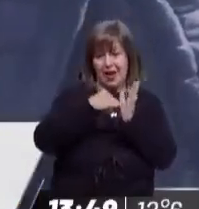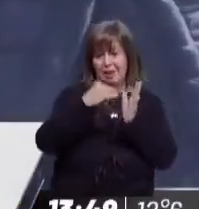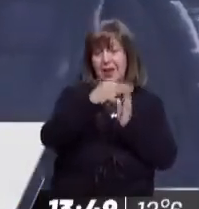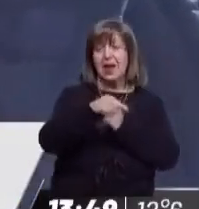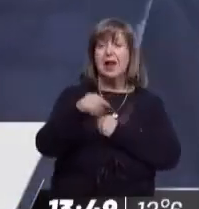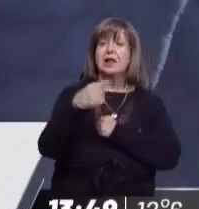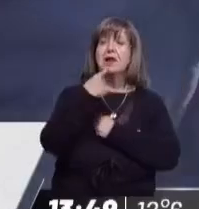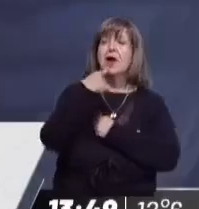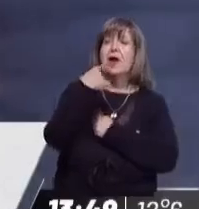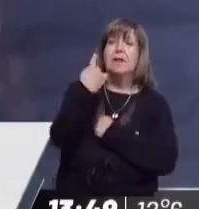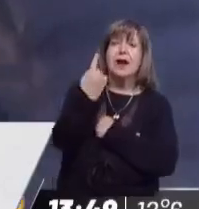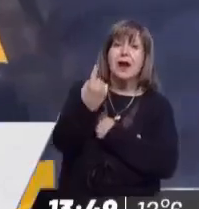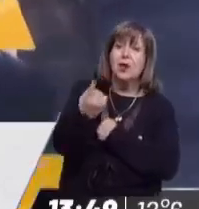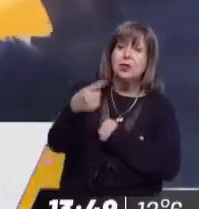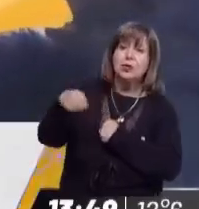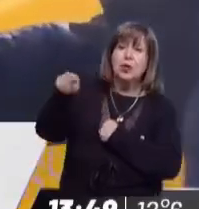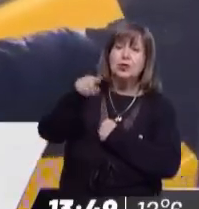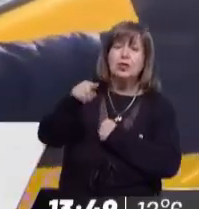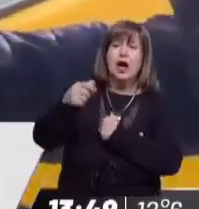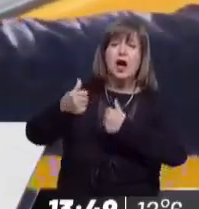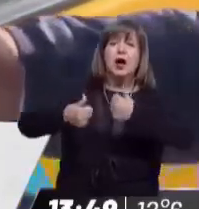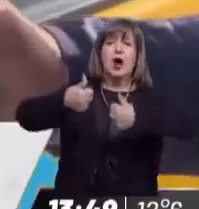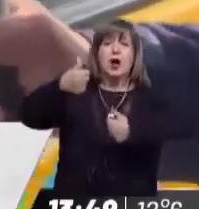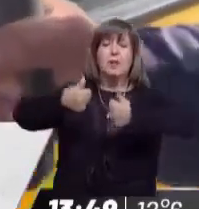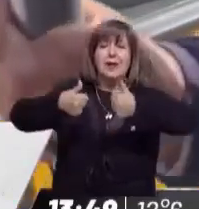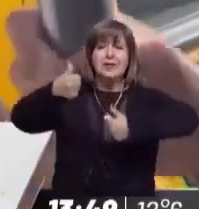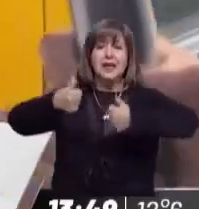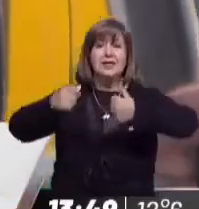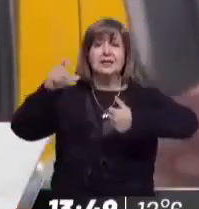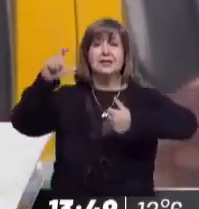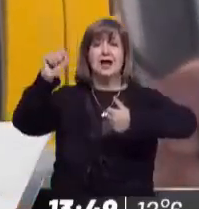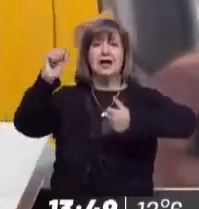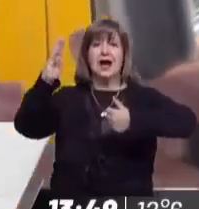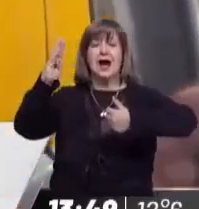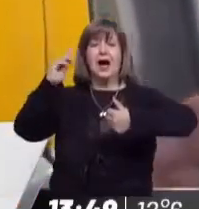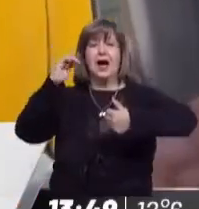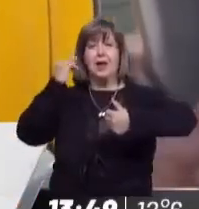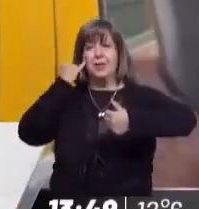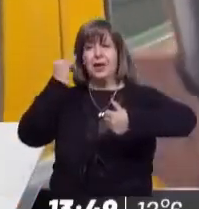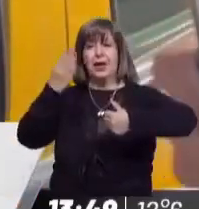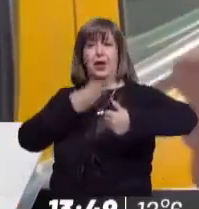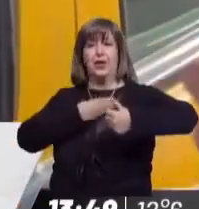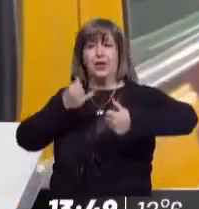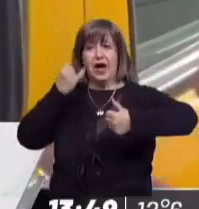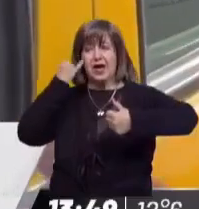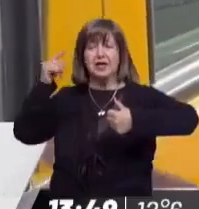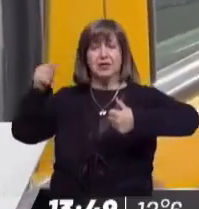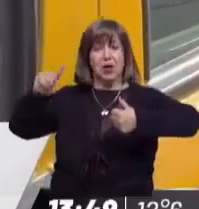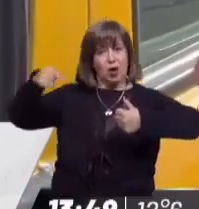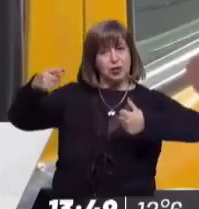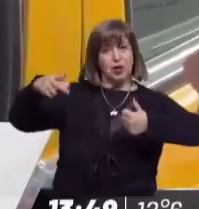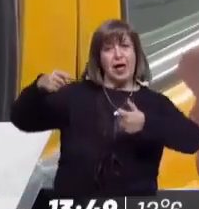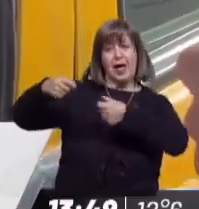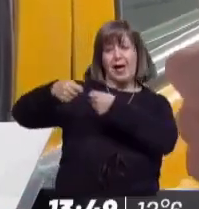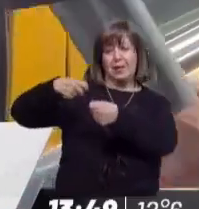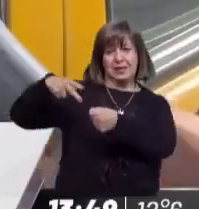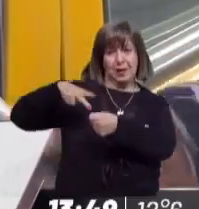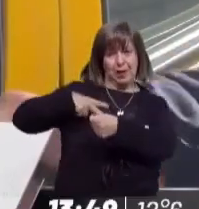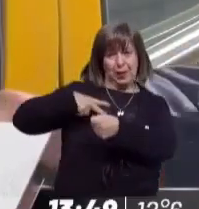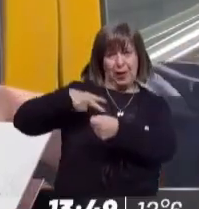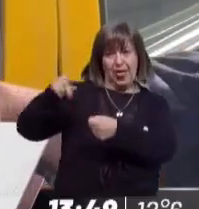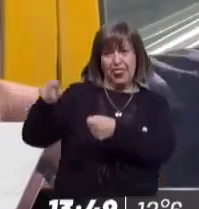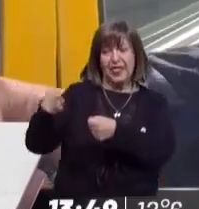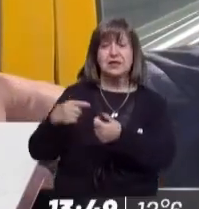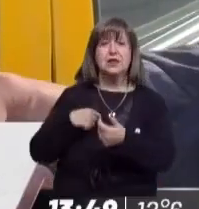respecto a competencia con Cabify. ¿Ustedes se sienten una merma, hay un impacto negativo sobre el servicio y la ocupación de los